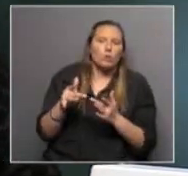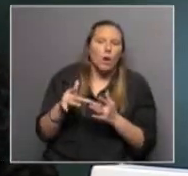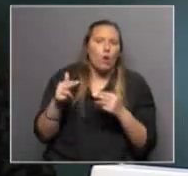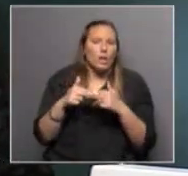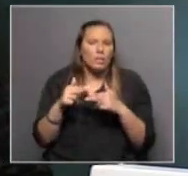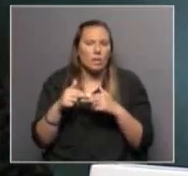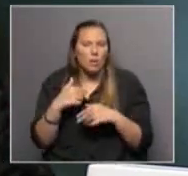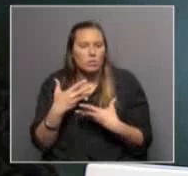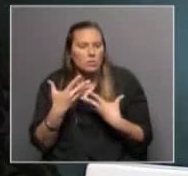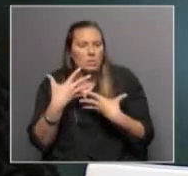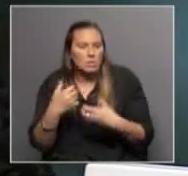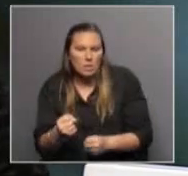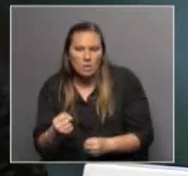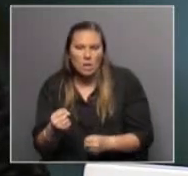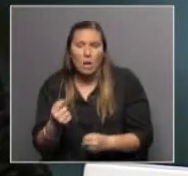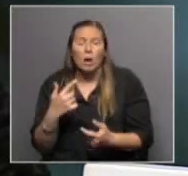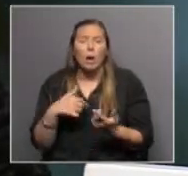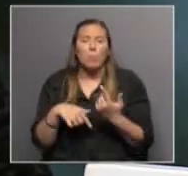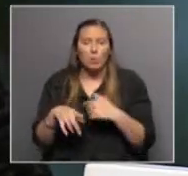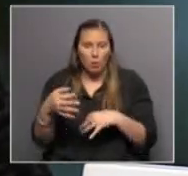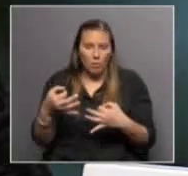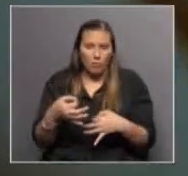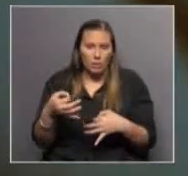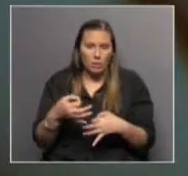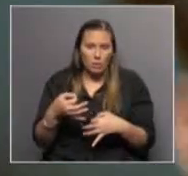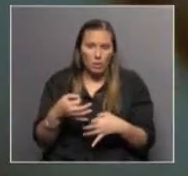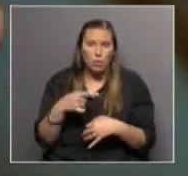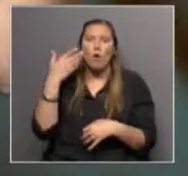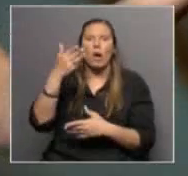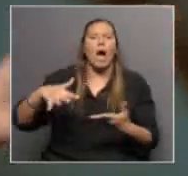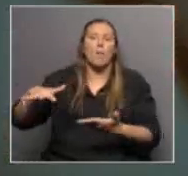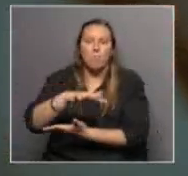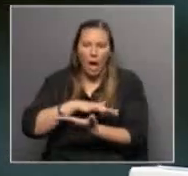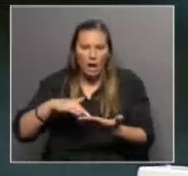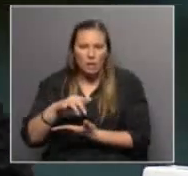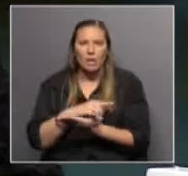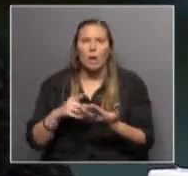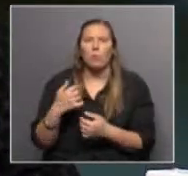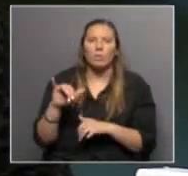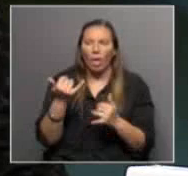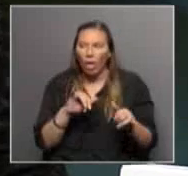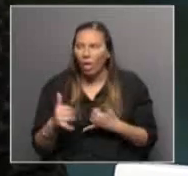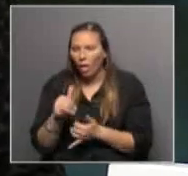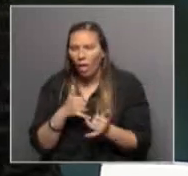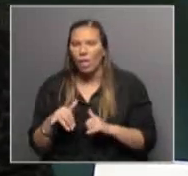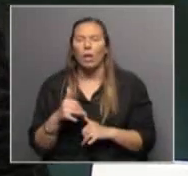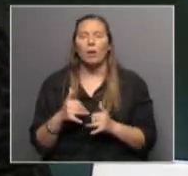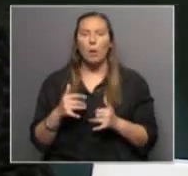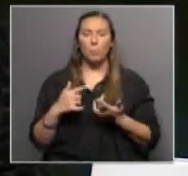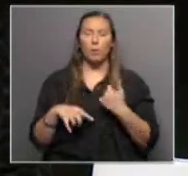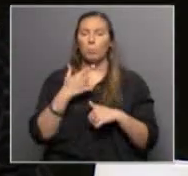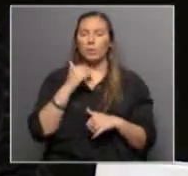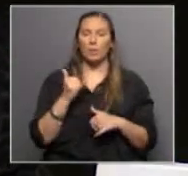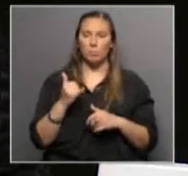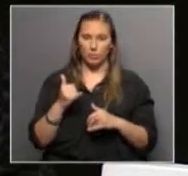a internet nos quitaba pero en realidad y de un tiempo esta base al parque no va a salvar que están dando bien que exactamente pero por